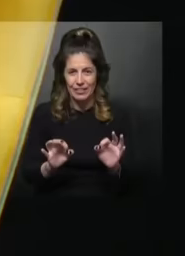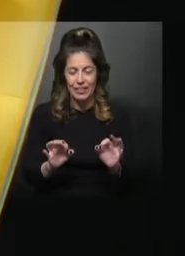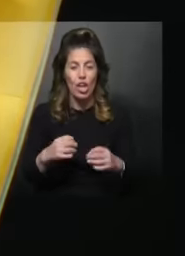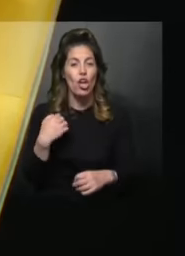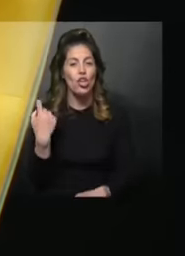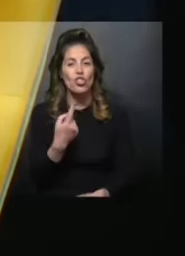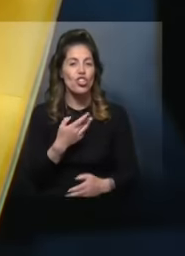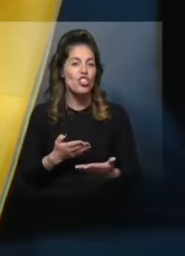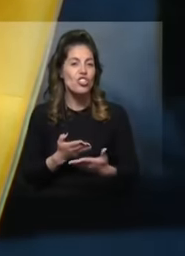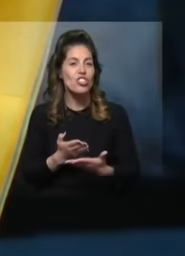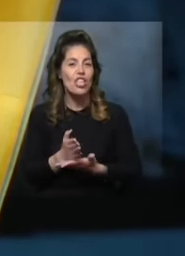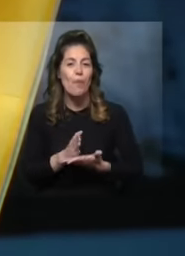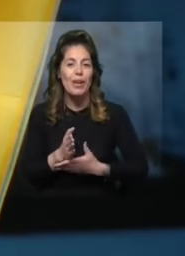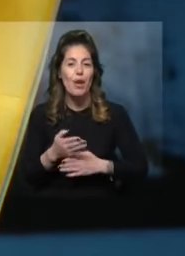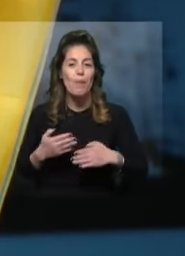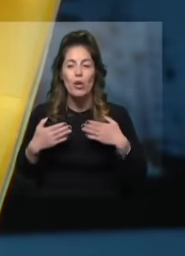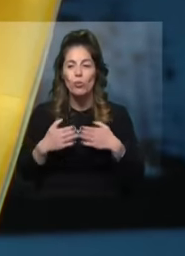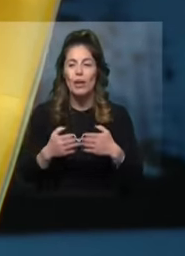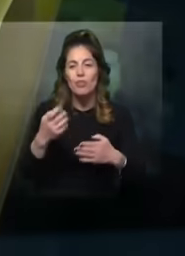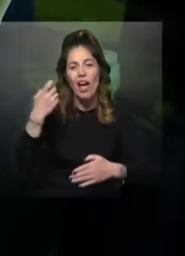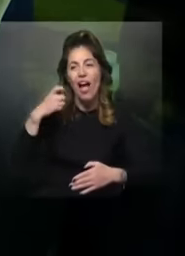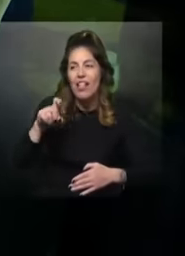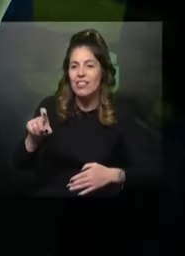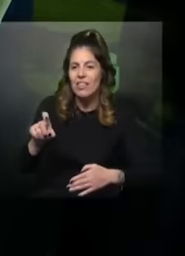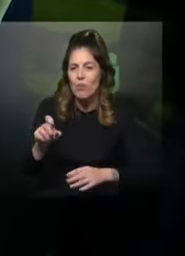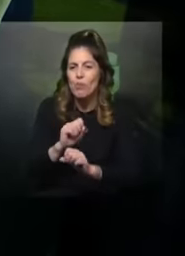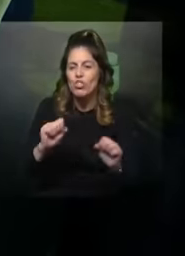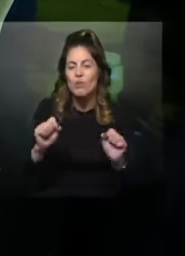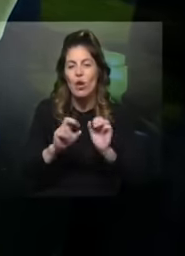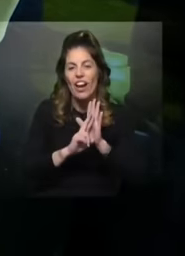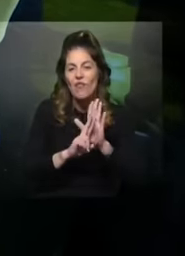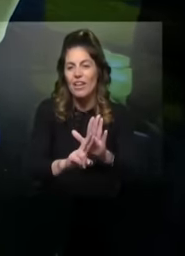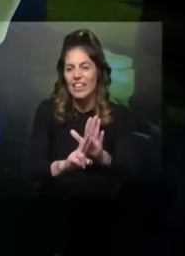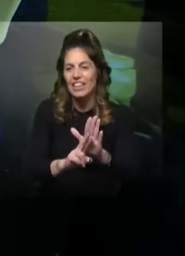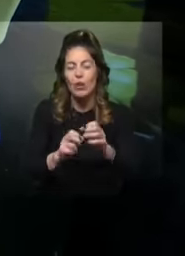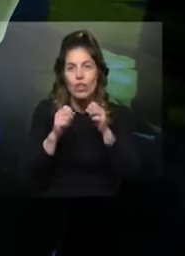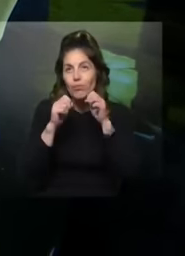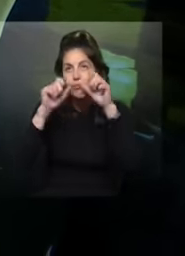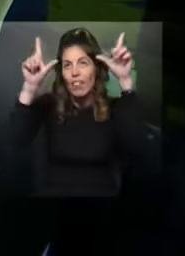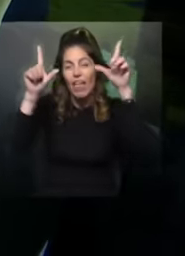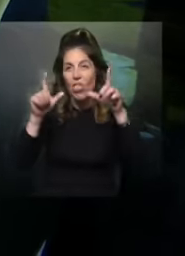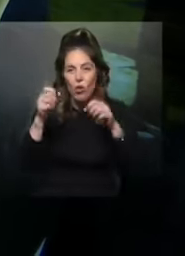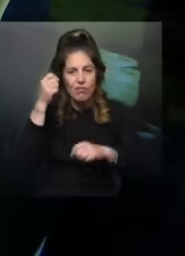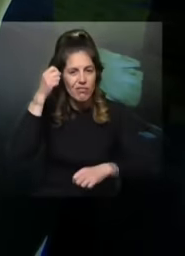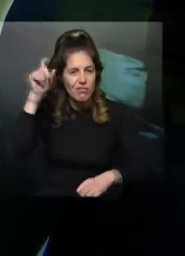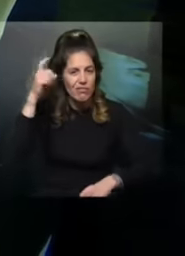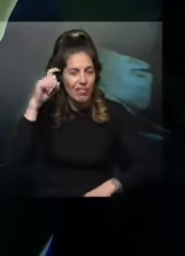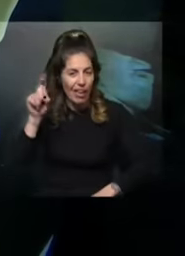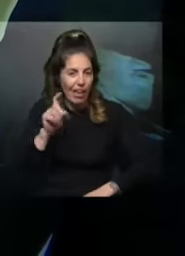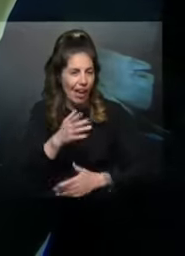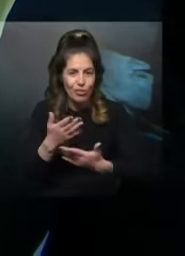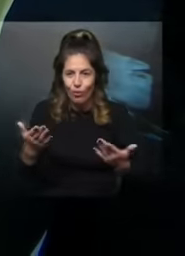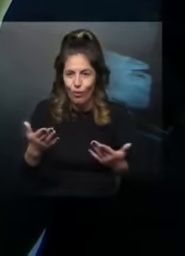Nosotros siempre le preguntamos a alguien que pues, significa como un referente, o que le haya despertado ideas, o que le tengan